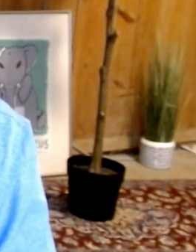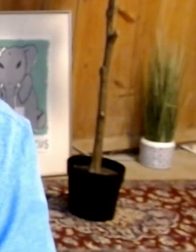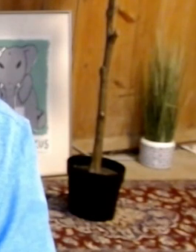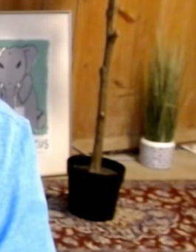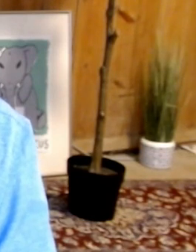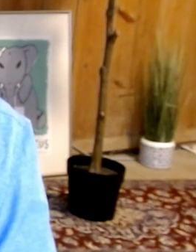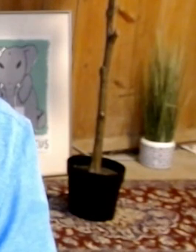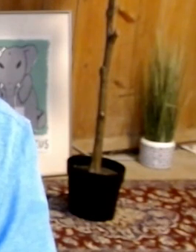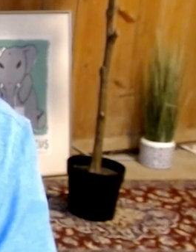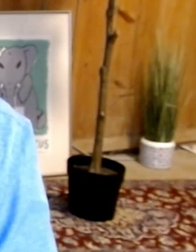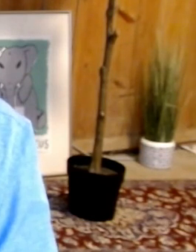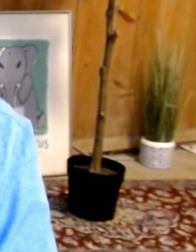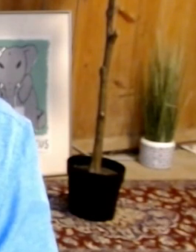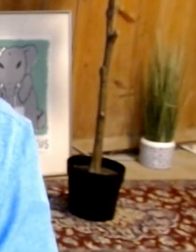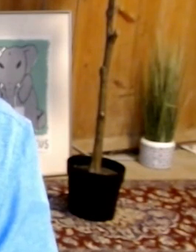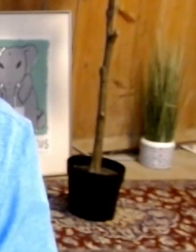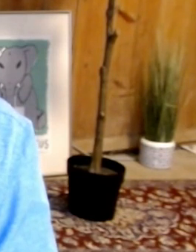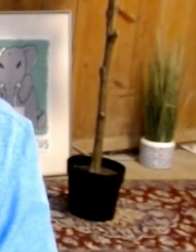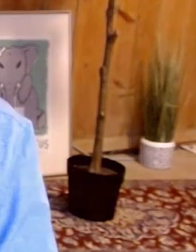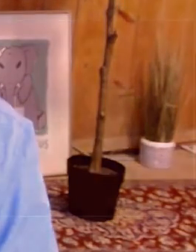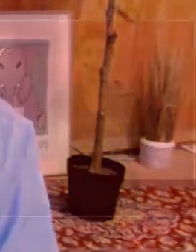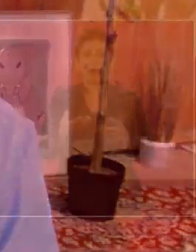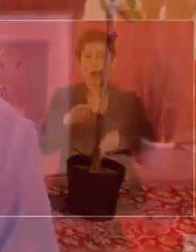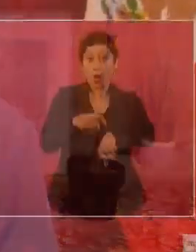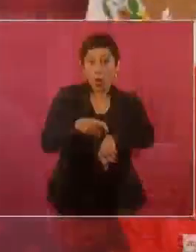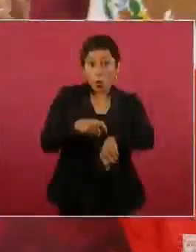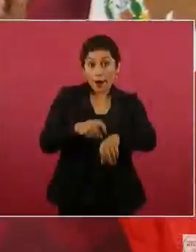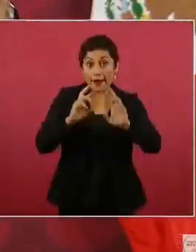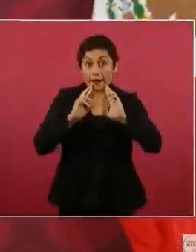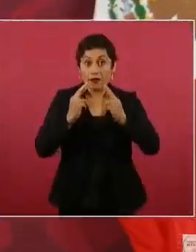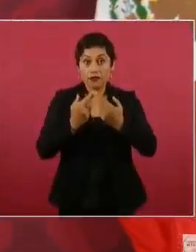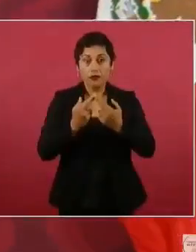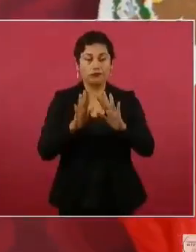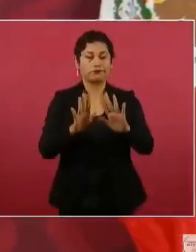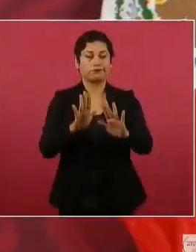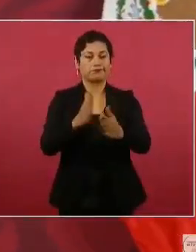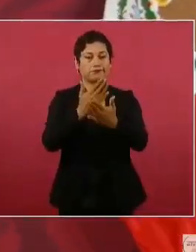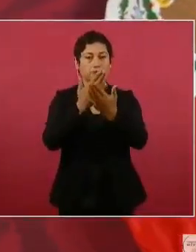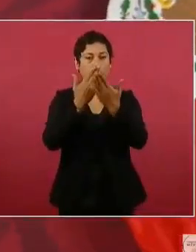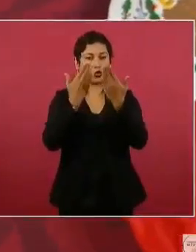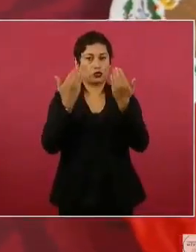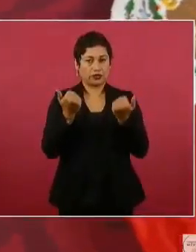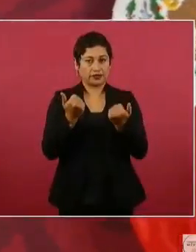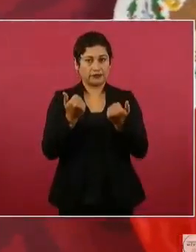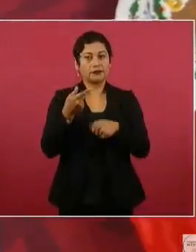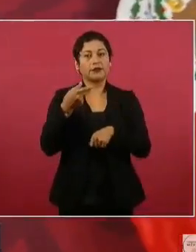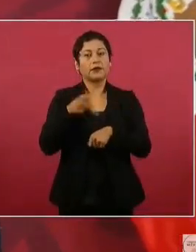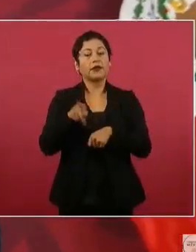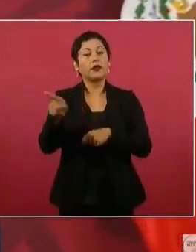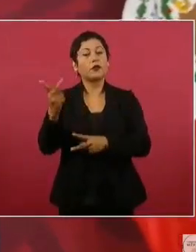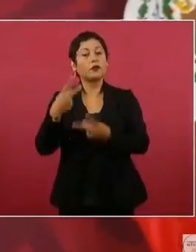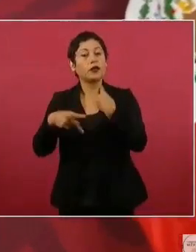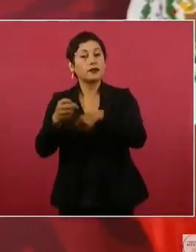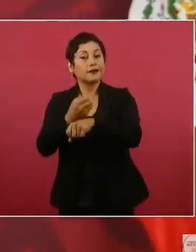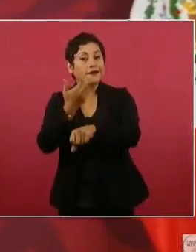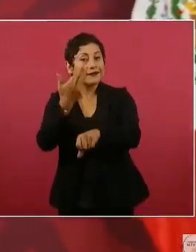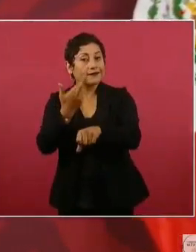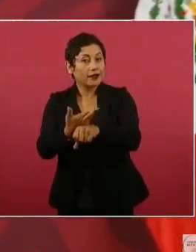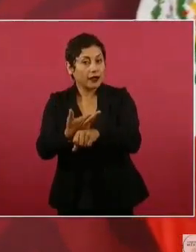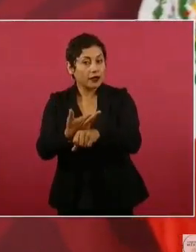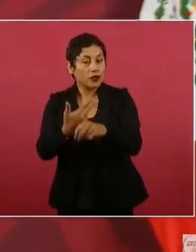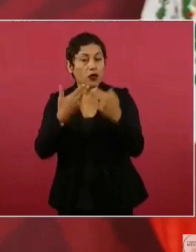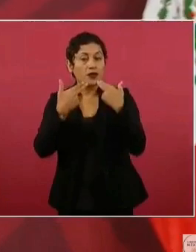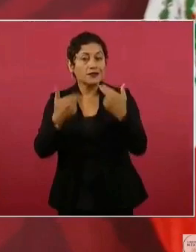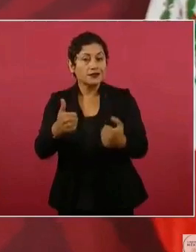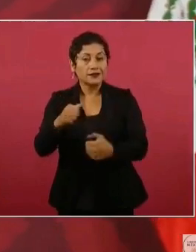hacer llamados y planteamientos precisamente sobre la política económica exterior, sino a mostrar cómo es